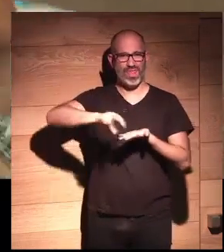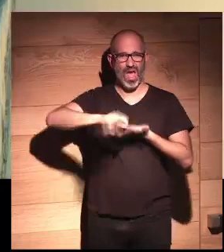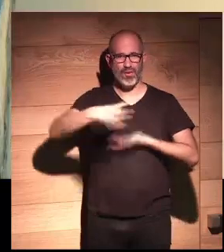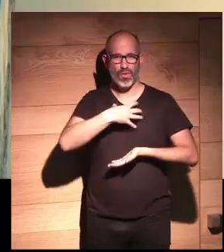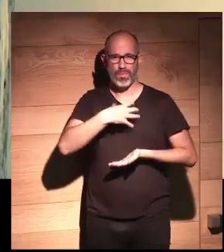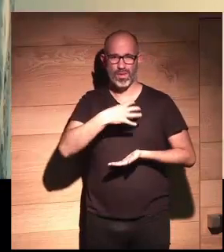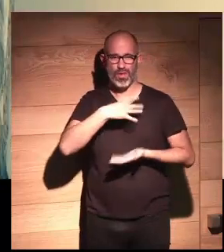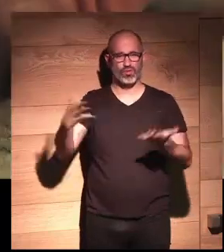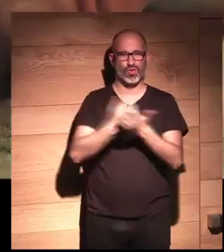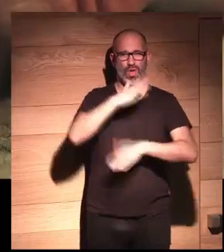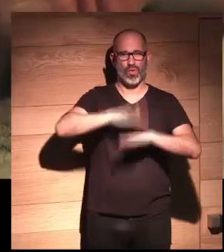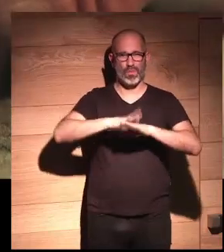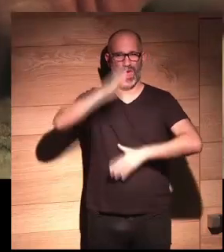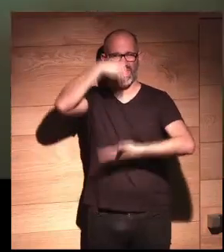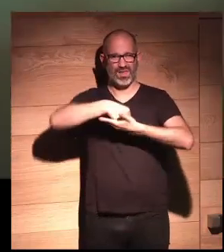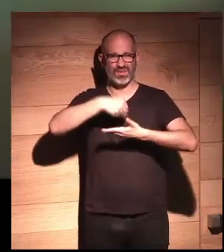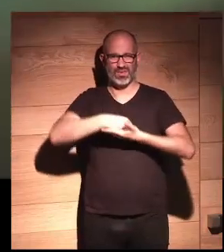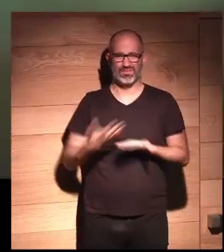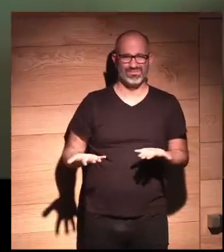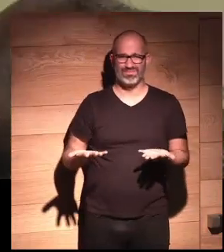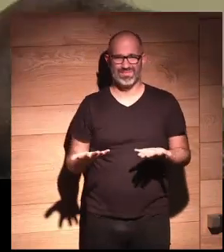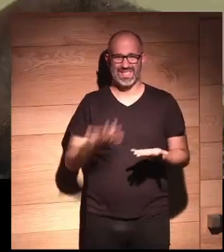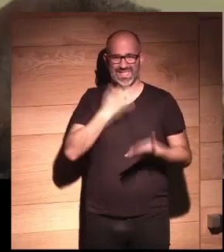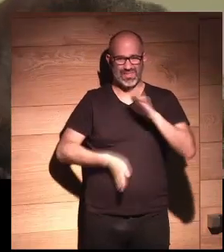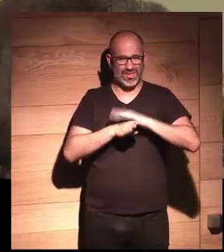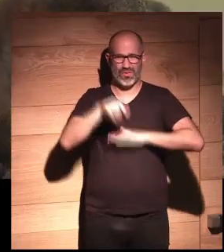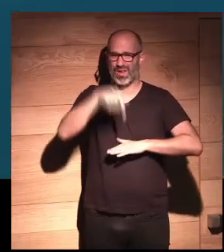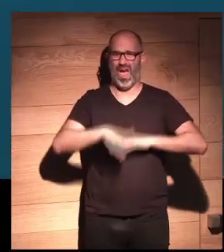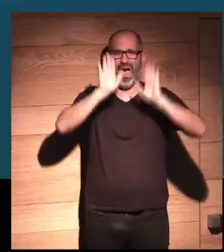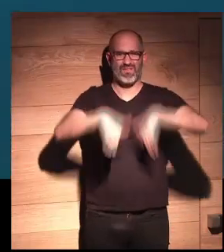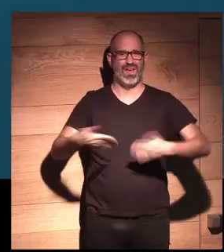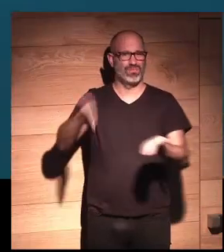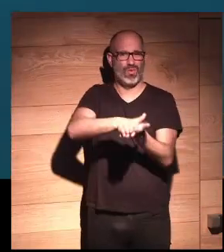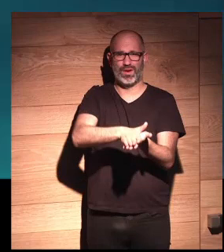toda aquella culpabilidad dentro. Si sigo aquí voy a morir.